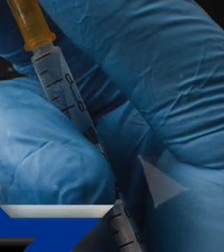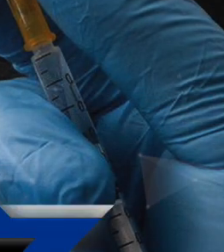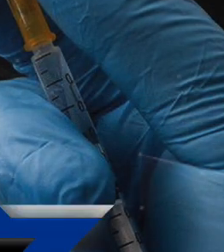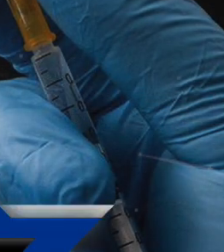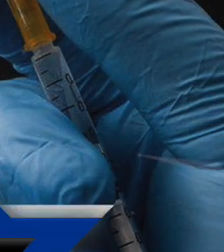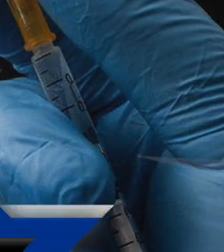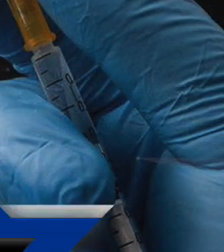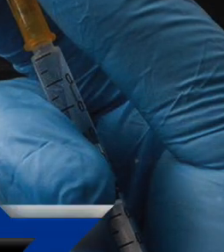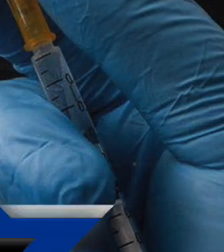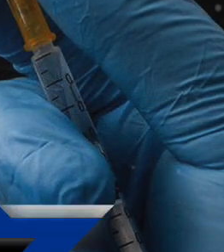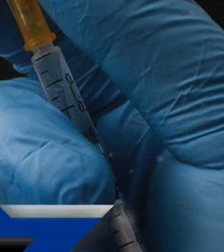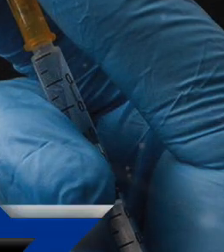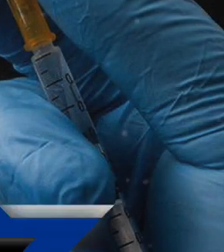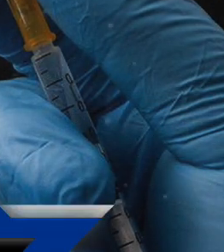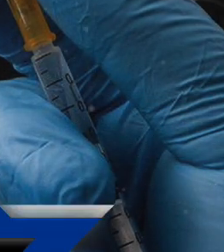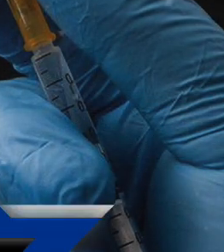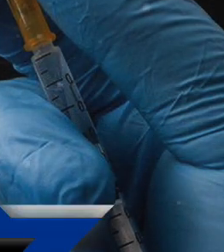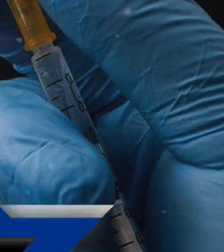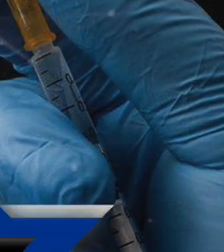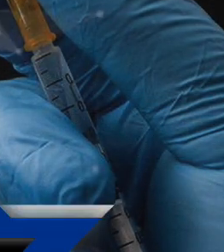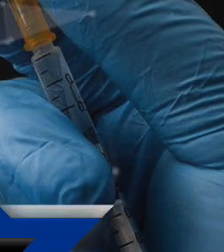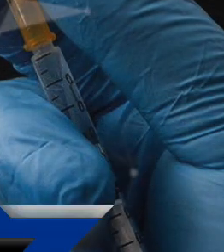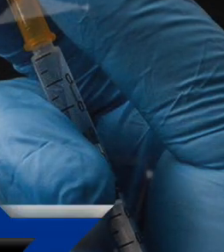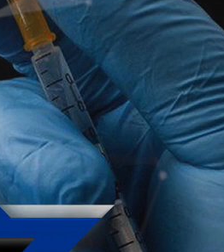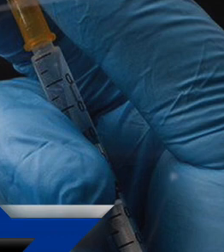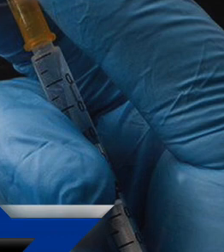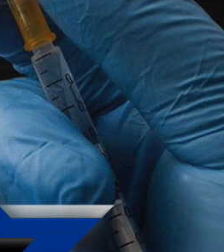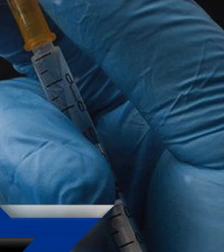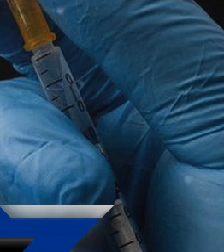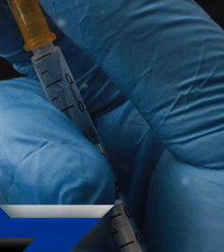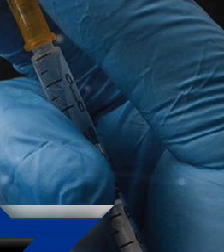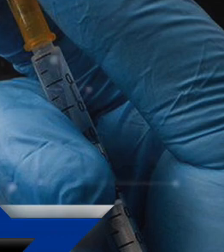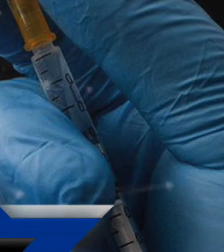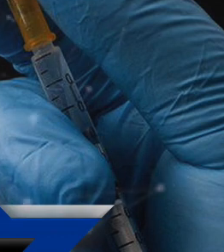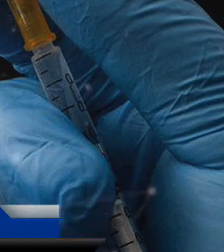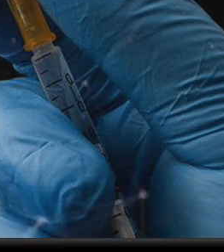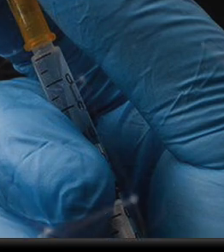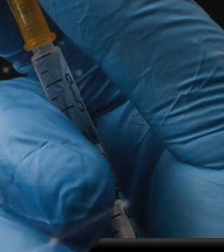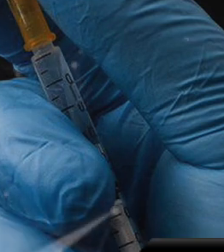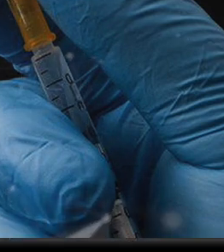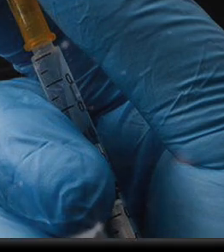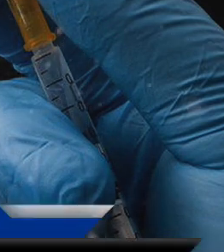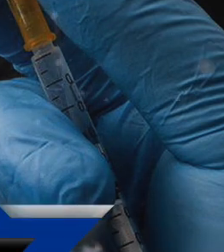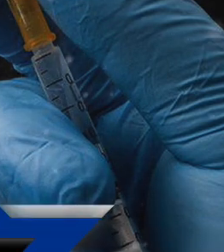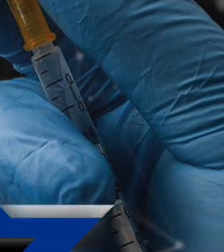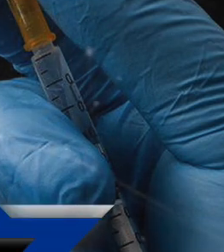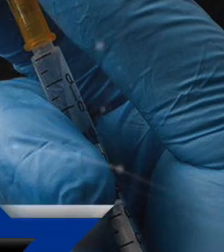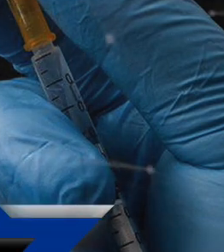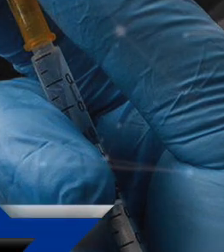Ya estás informado. No olvides darle like a este video, comparte y suscríbete a Escucha Diario.